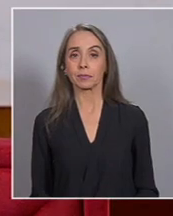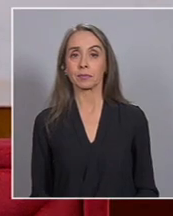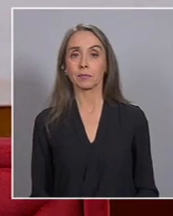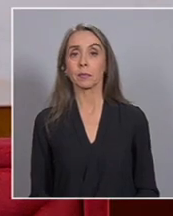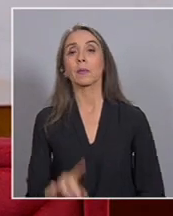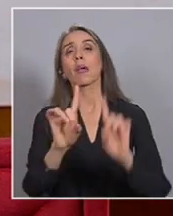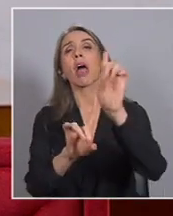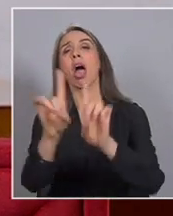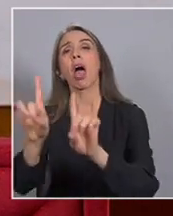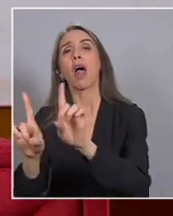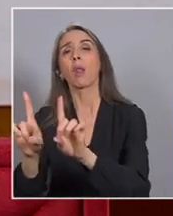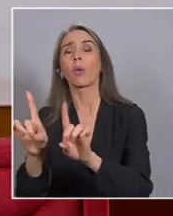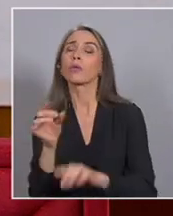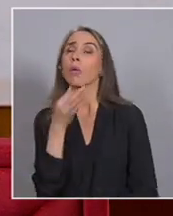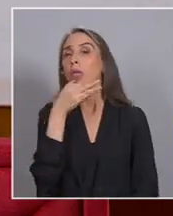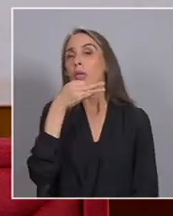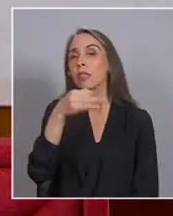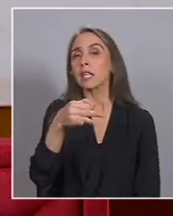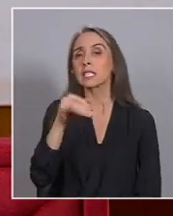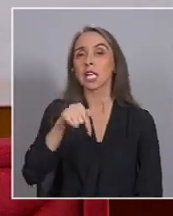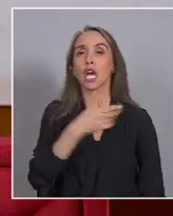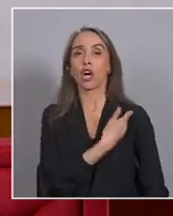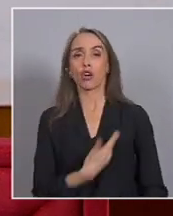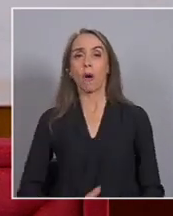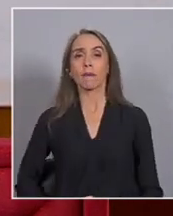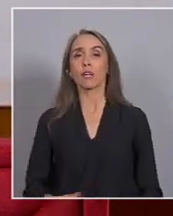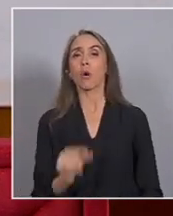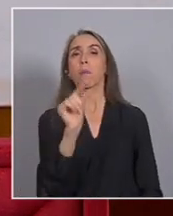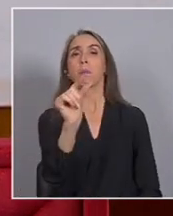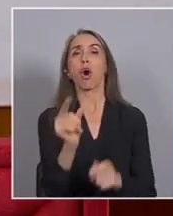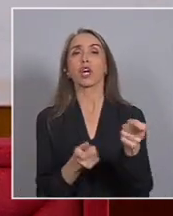Hay algunos que dicen que este gobierno tiene poca gestión,